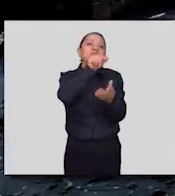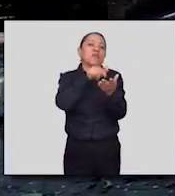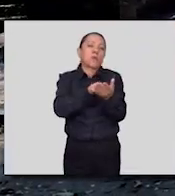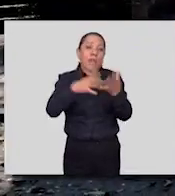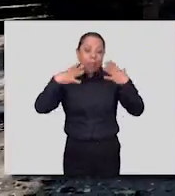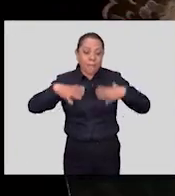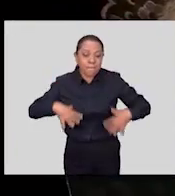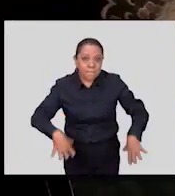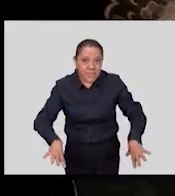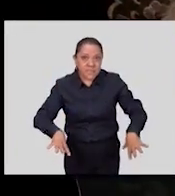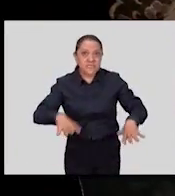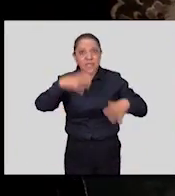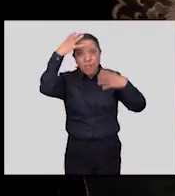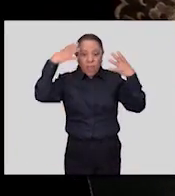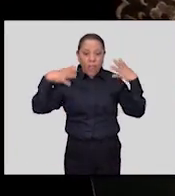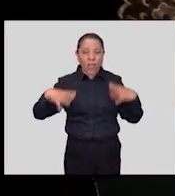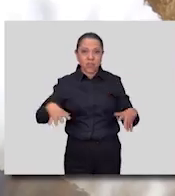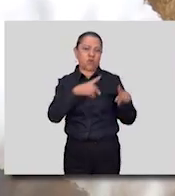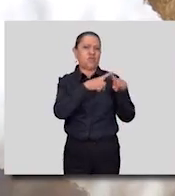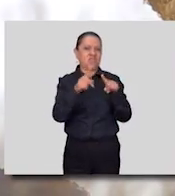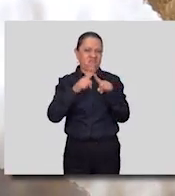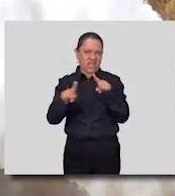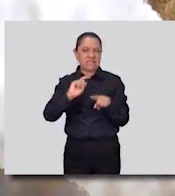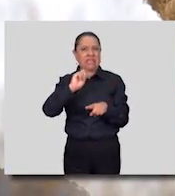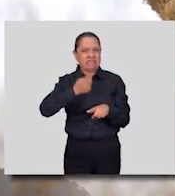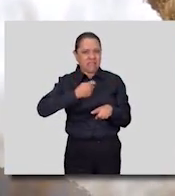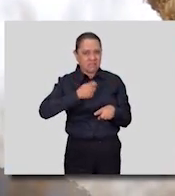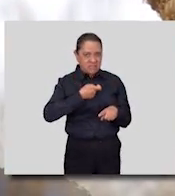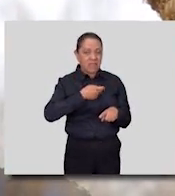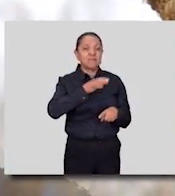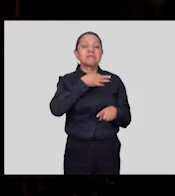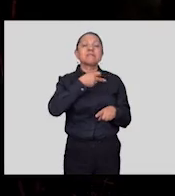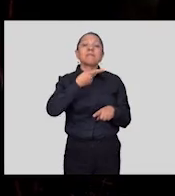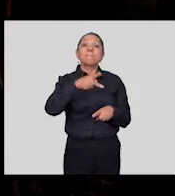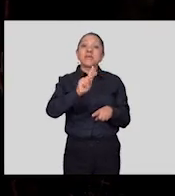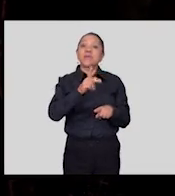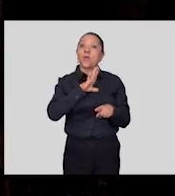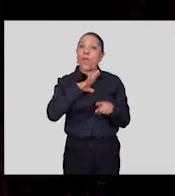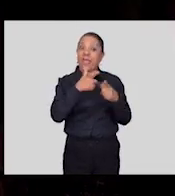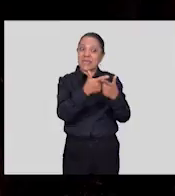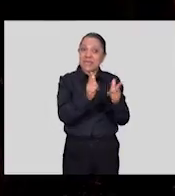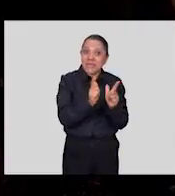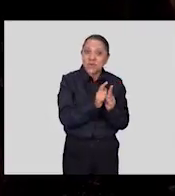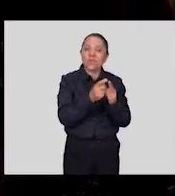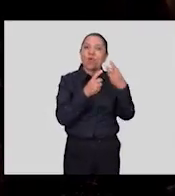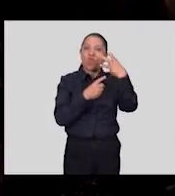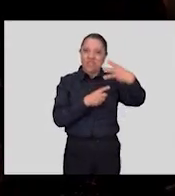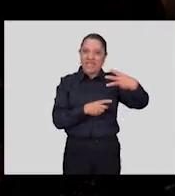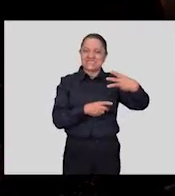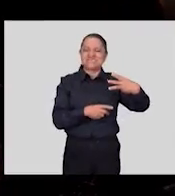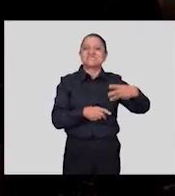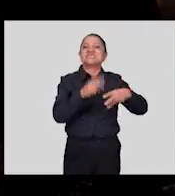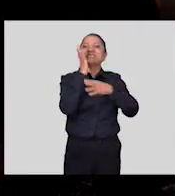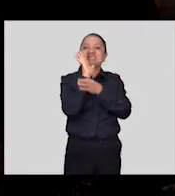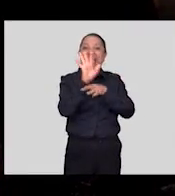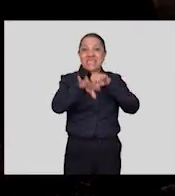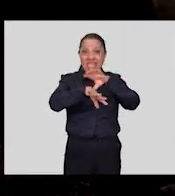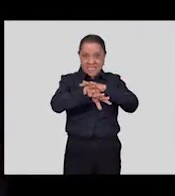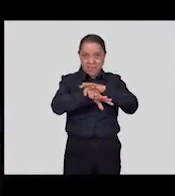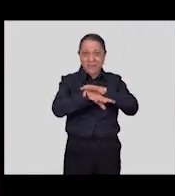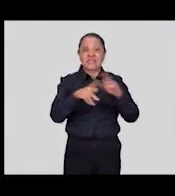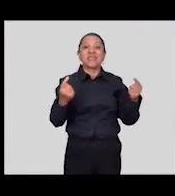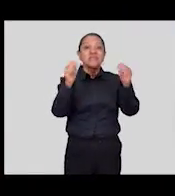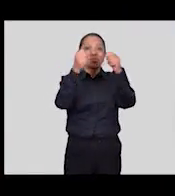la vestimenta y los adornos varían, dándoles identidad, pero se pueden agrupar en 3 tipos: Tlayacapan, Tepoztlán